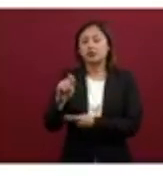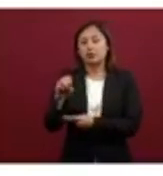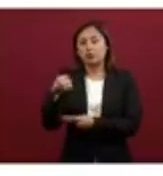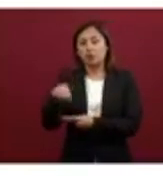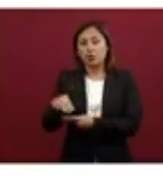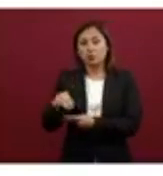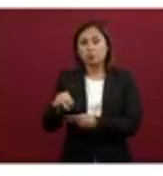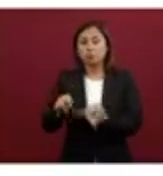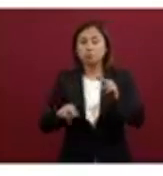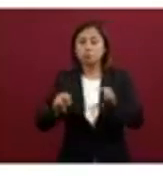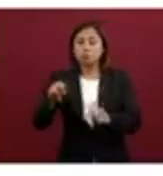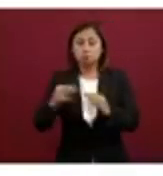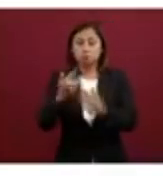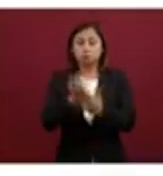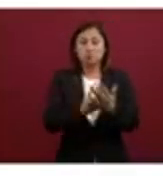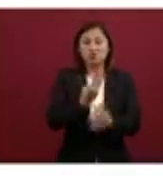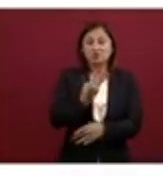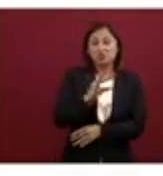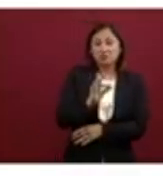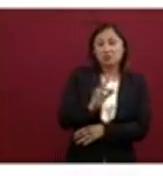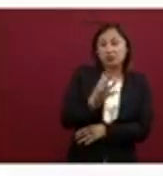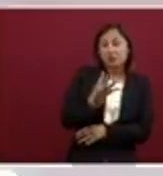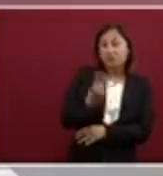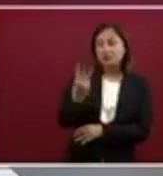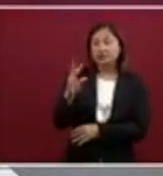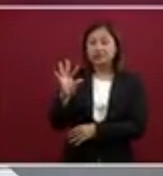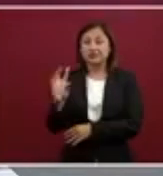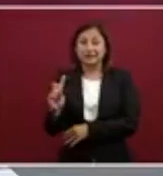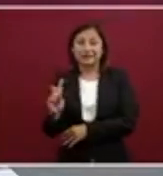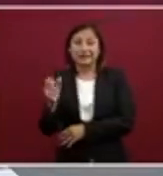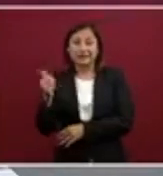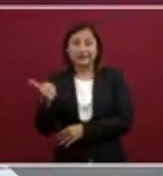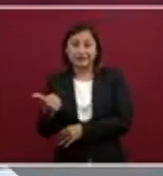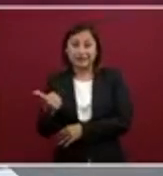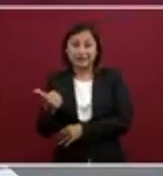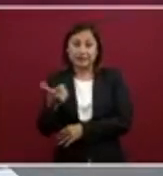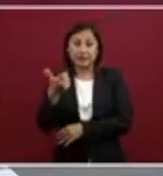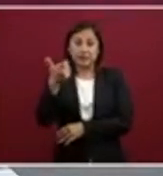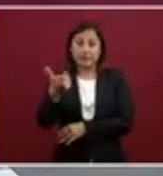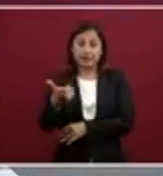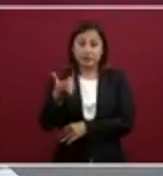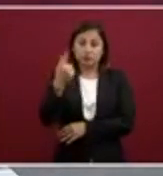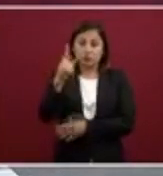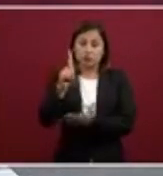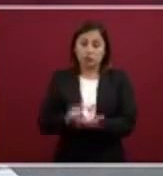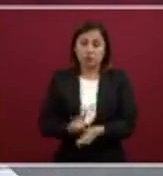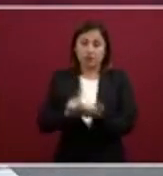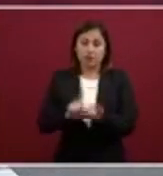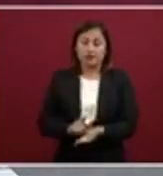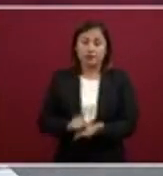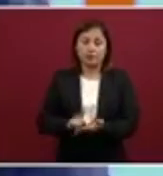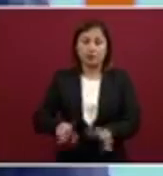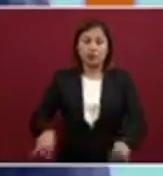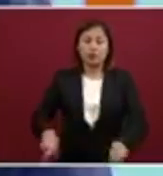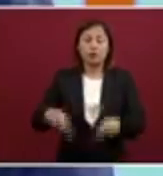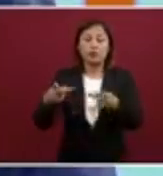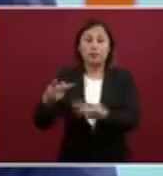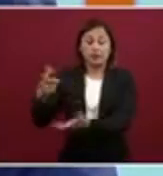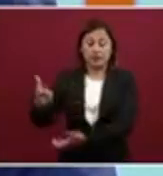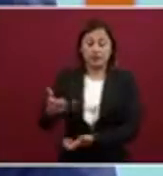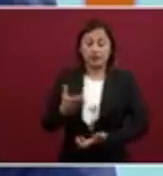3.44 a 3.36 pesos por litro. Y en la venta de